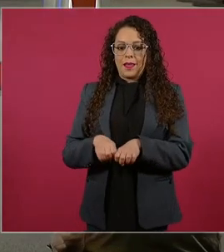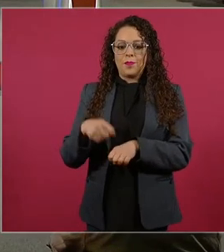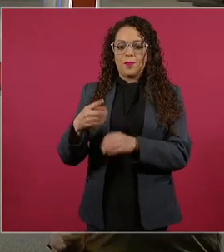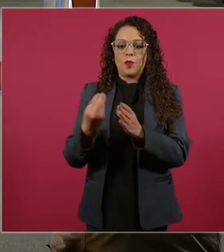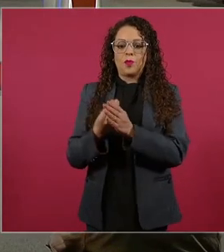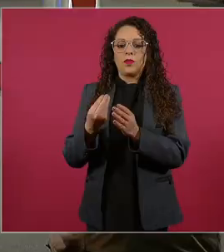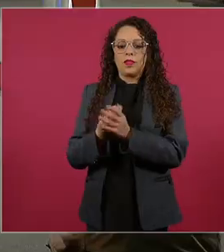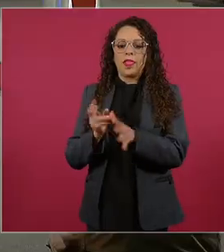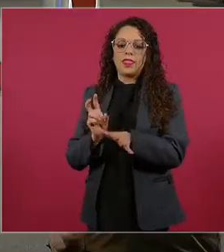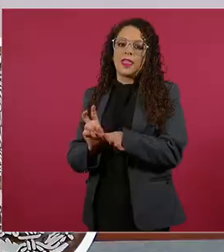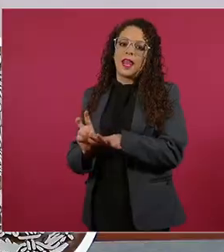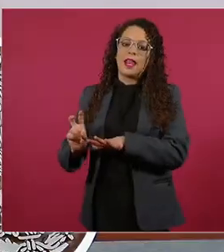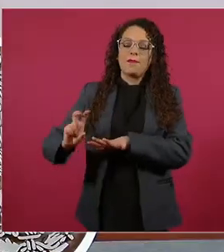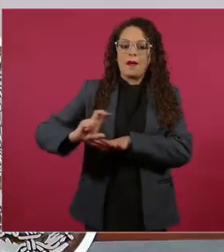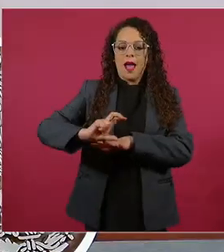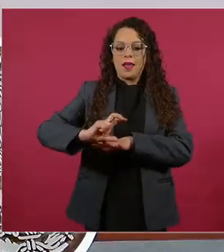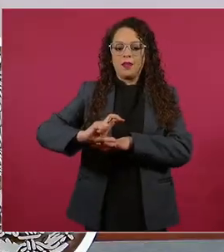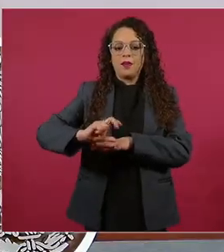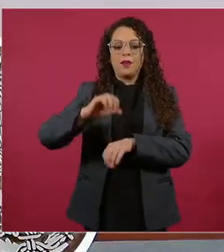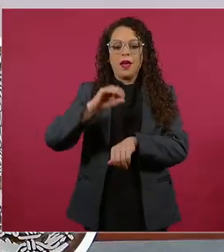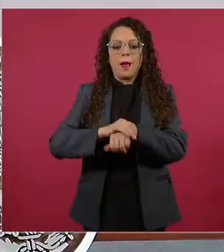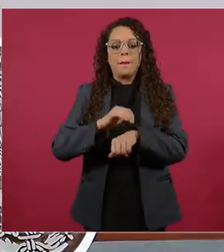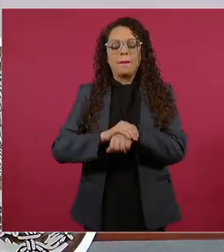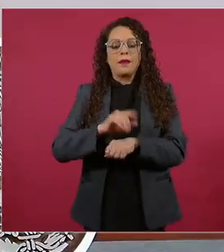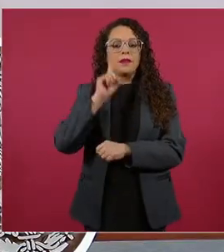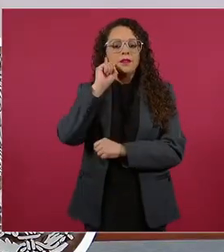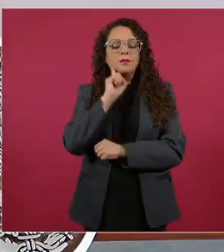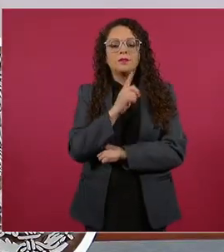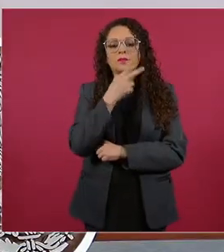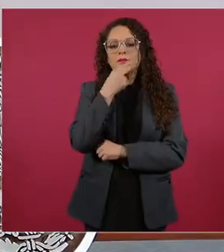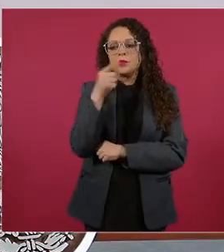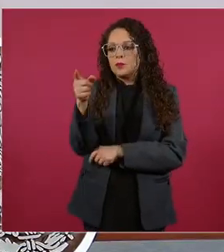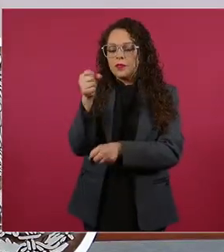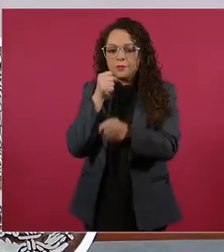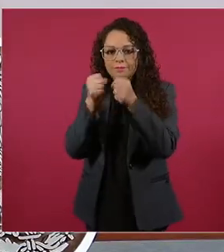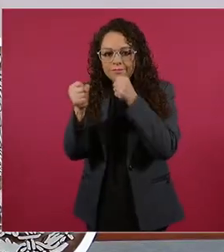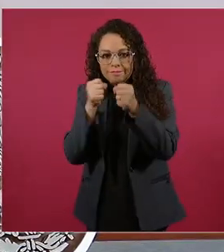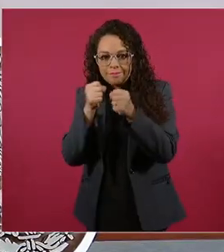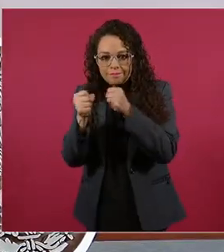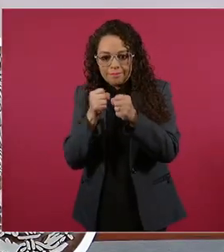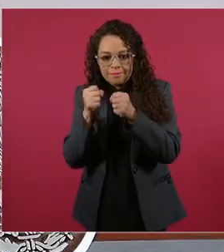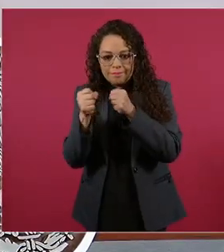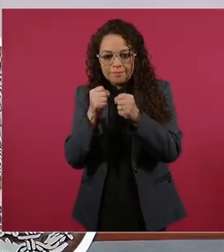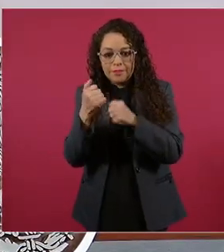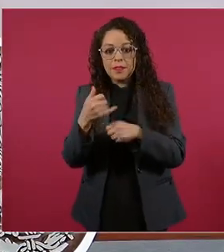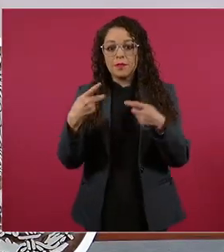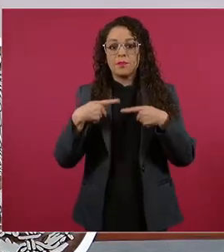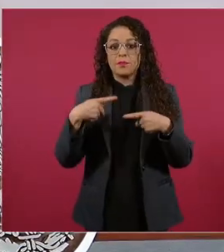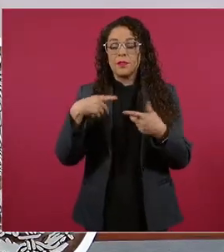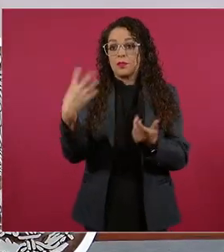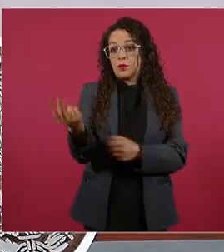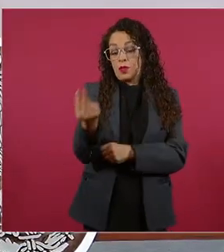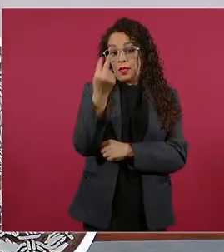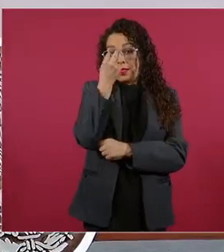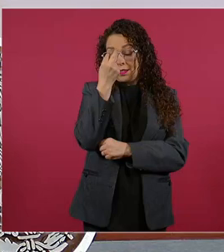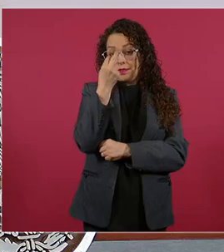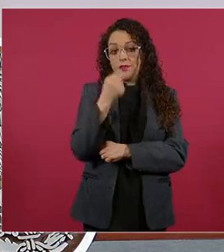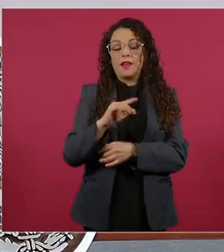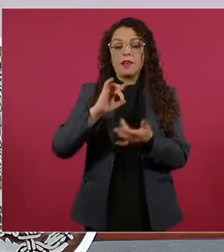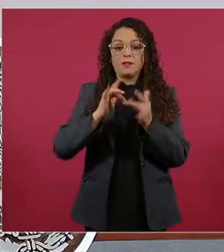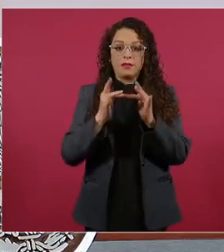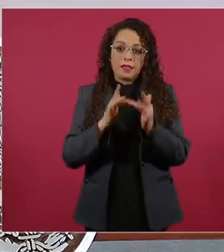Maya, amigas y amigos de los medios de comunicación y quienes nos siguen en las redes y los